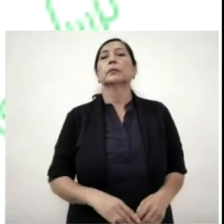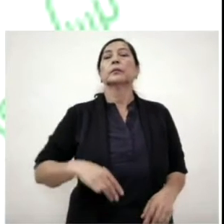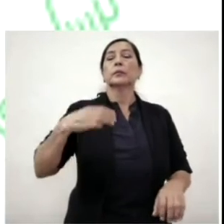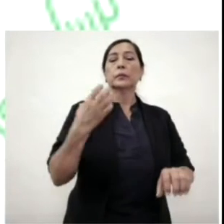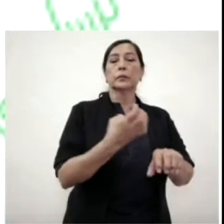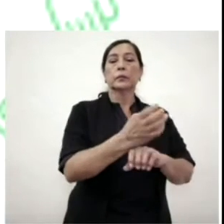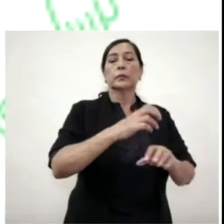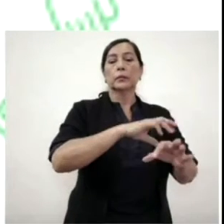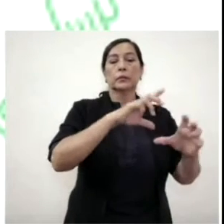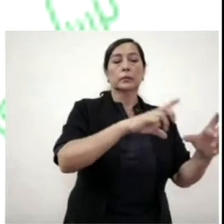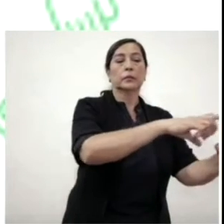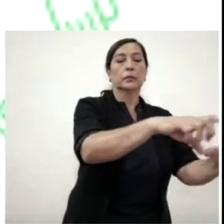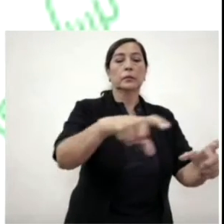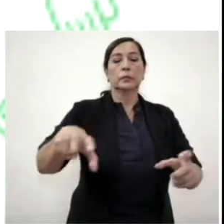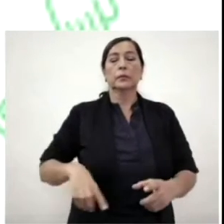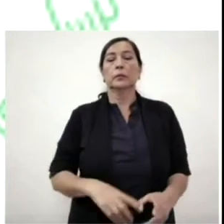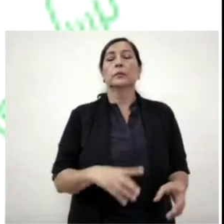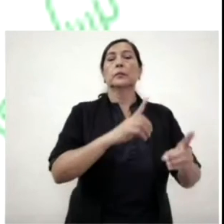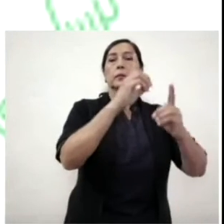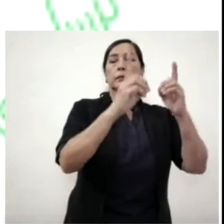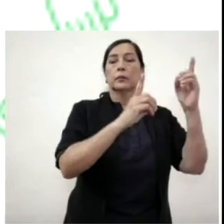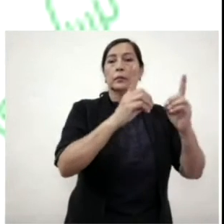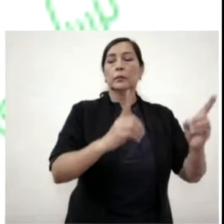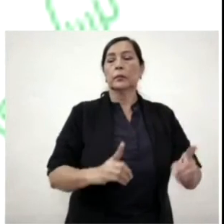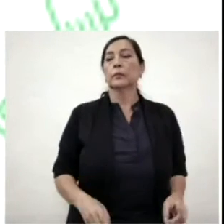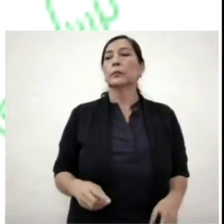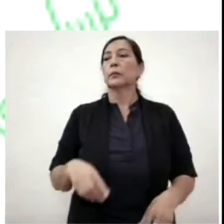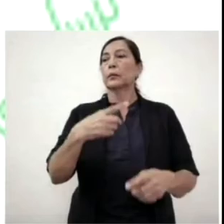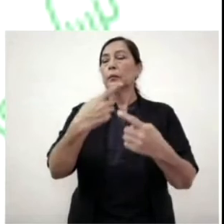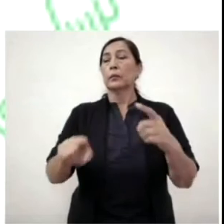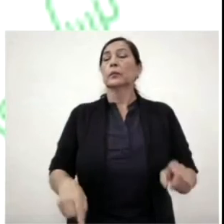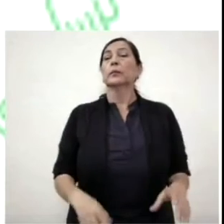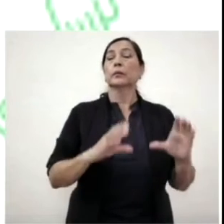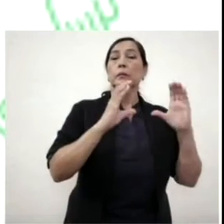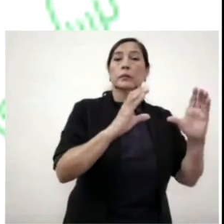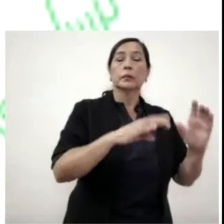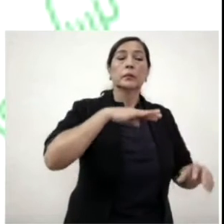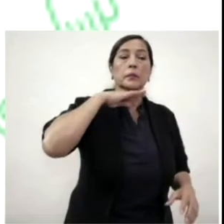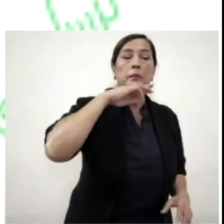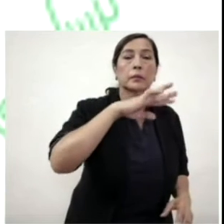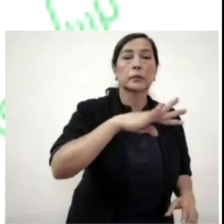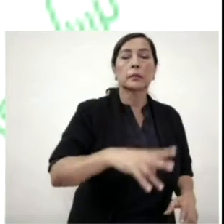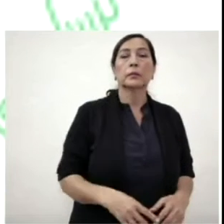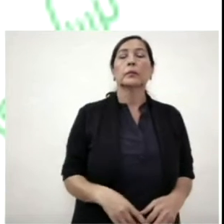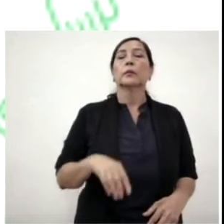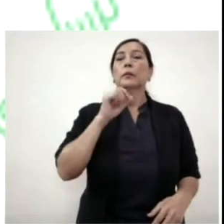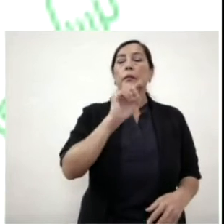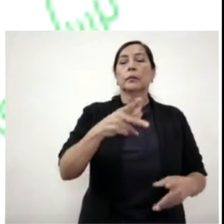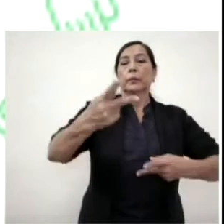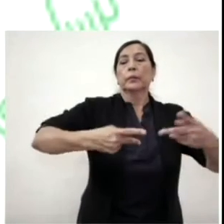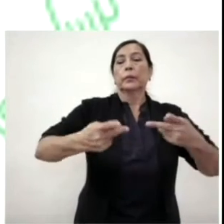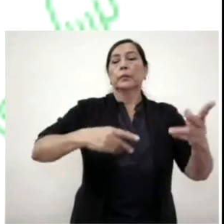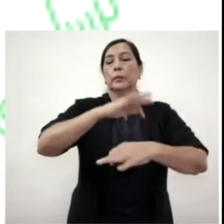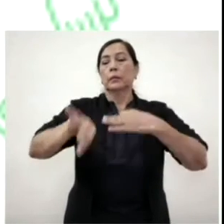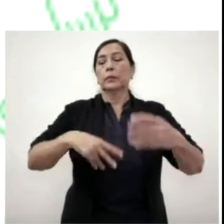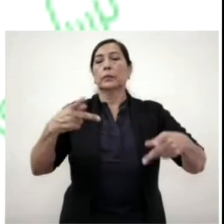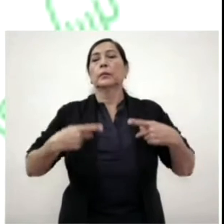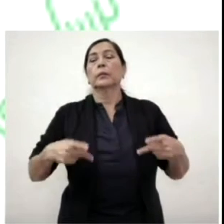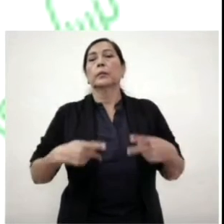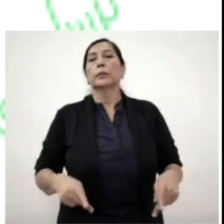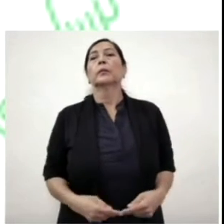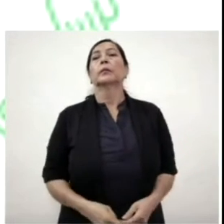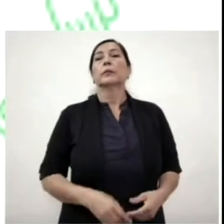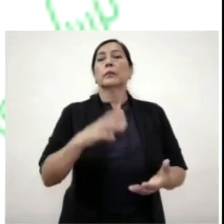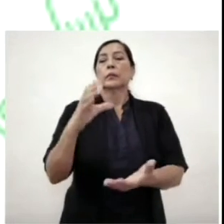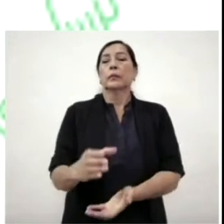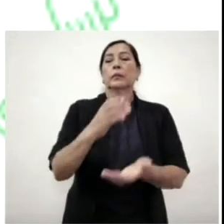de Cultura Física y Deporte, el Centro Estatal de Prevención del Delito y Participación Ciudadana y, claro, la Delegación de Programas Federales.